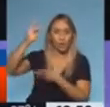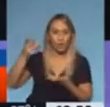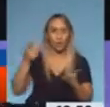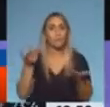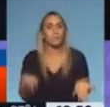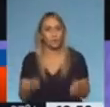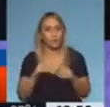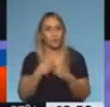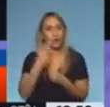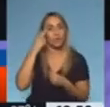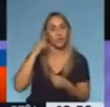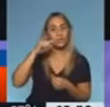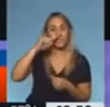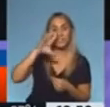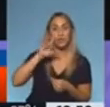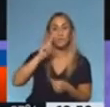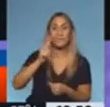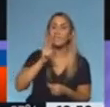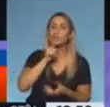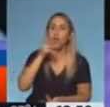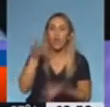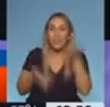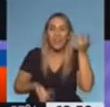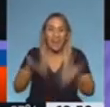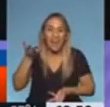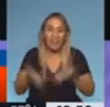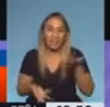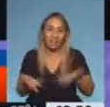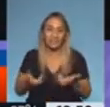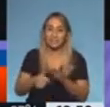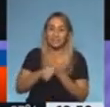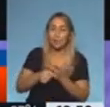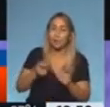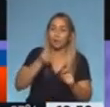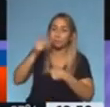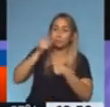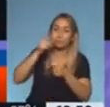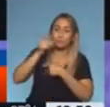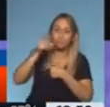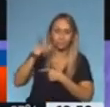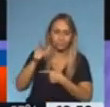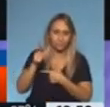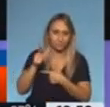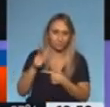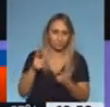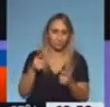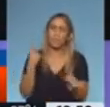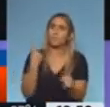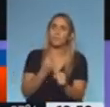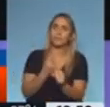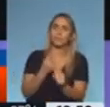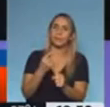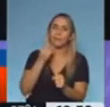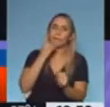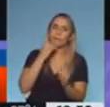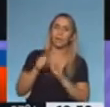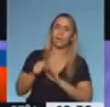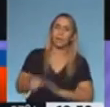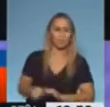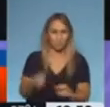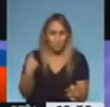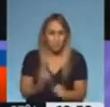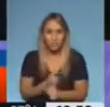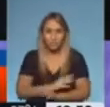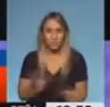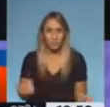vendieron 975 mil toneladas de carne. Es increíble que se niegue este dato incontrastable en la realidad. ¿Y sabes por qué se